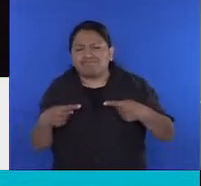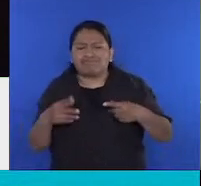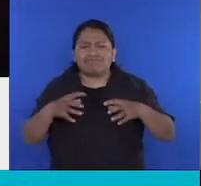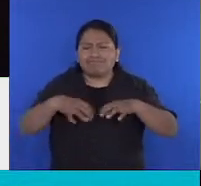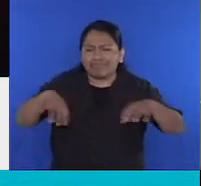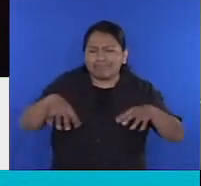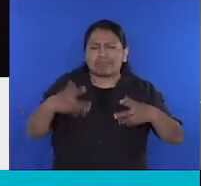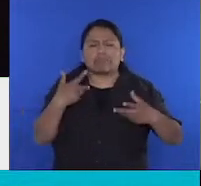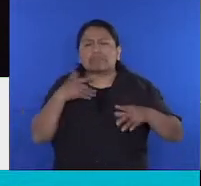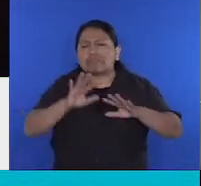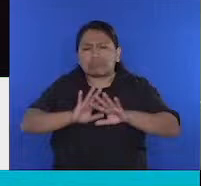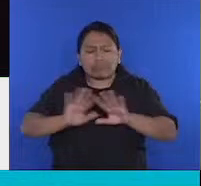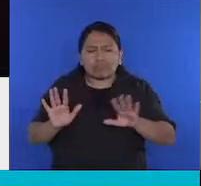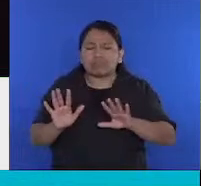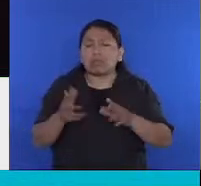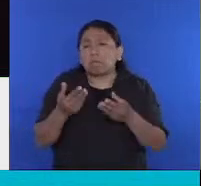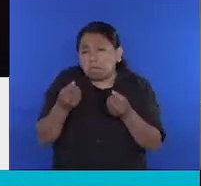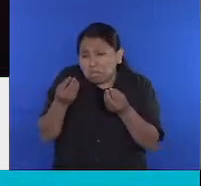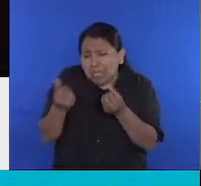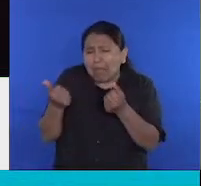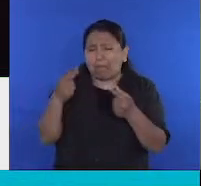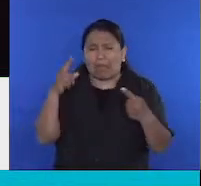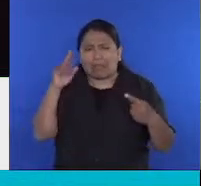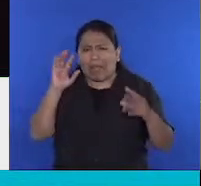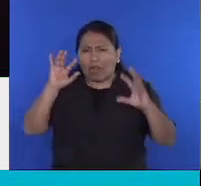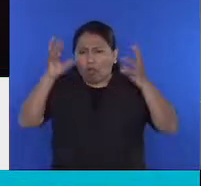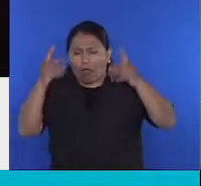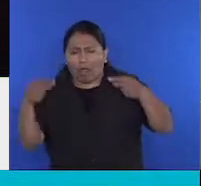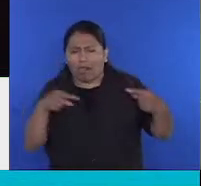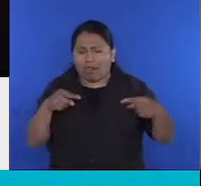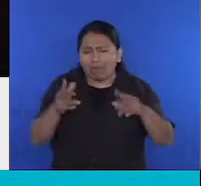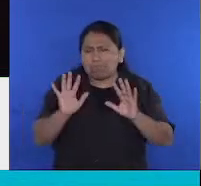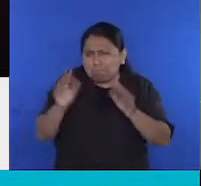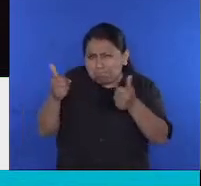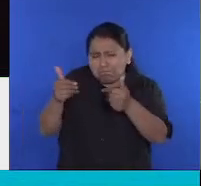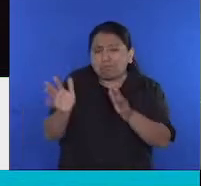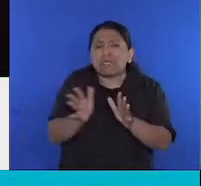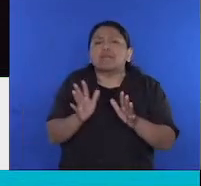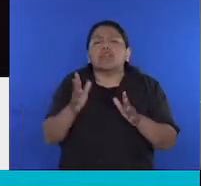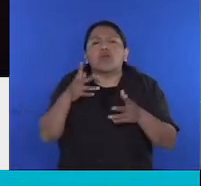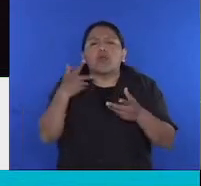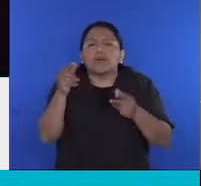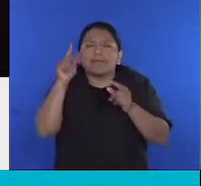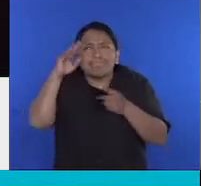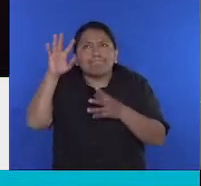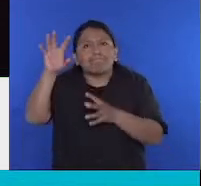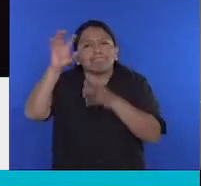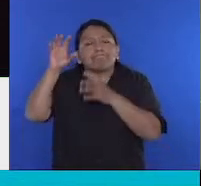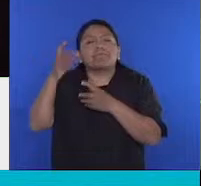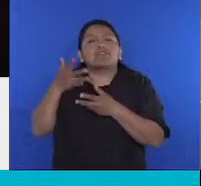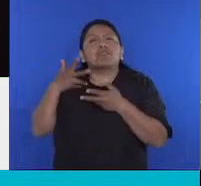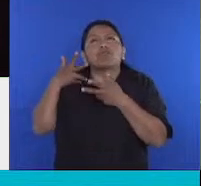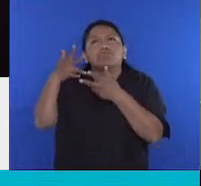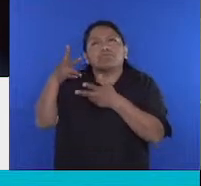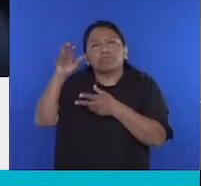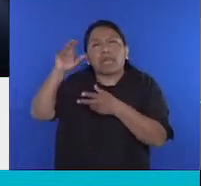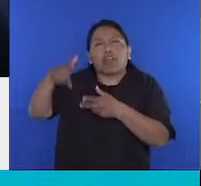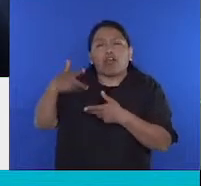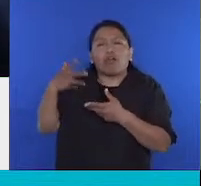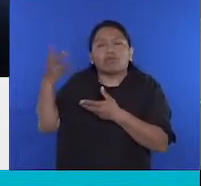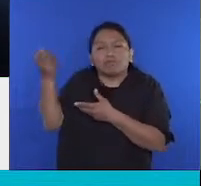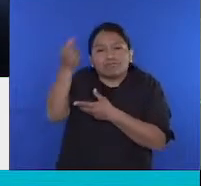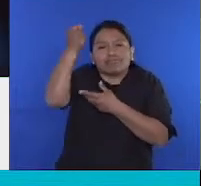para estar enojados unos con otros, tenemos que tomar esos ejemplos, esos mensajes como punto de partida para tratar de construir una